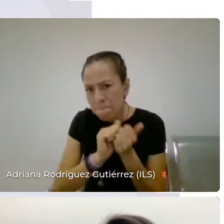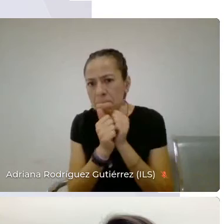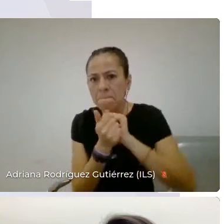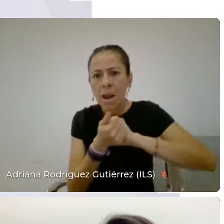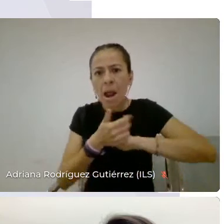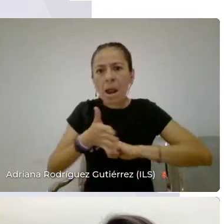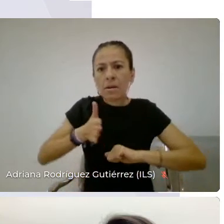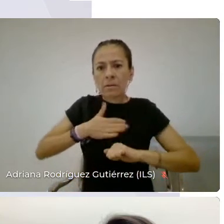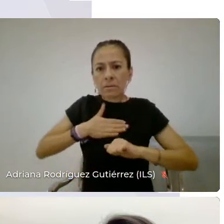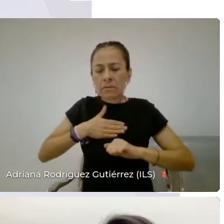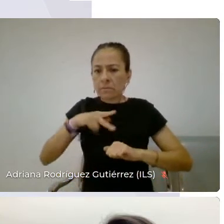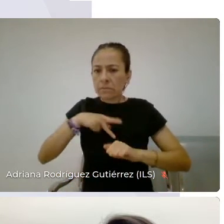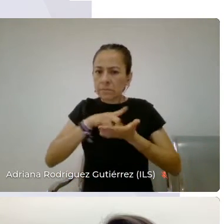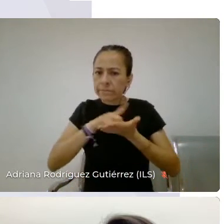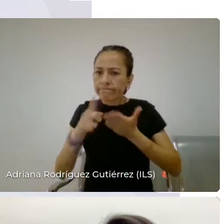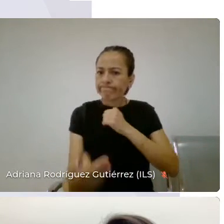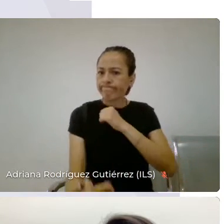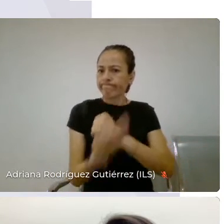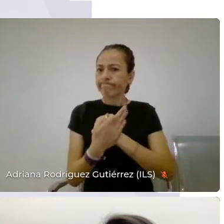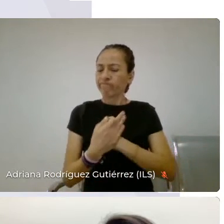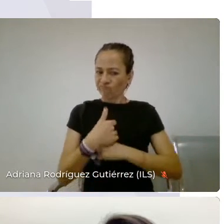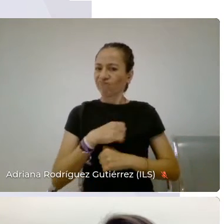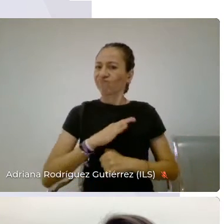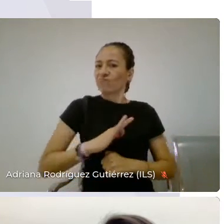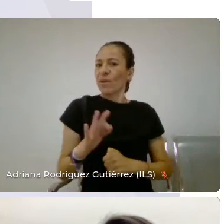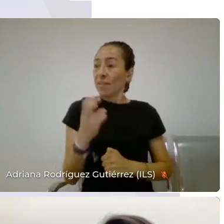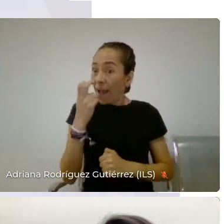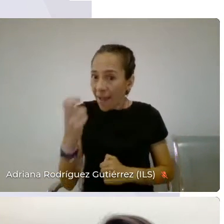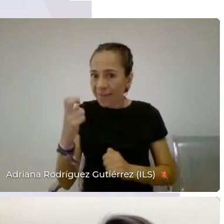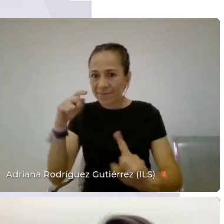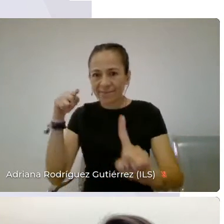Muy bien. Jana.